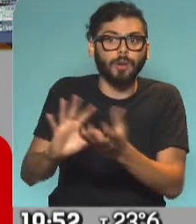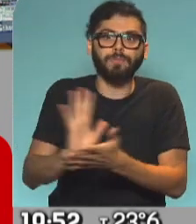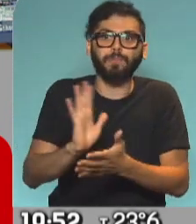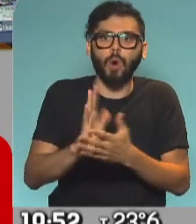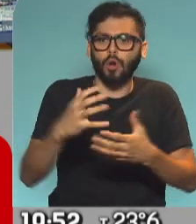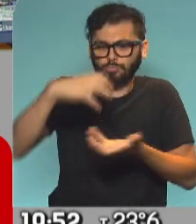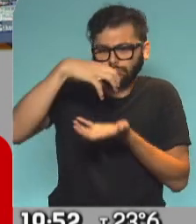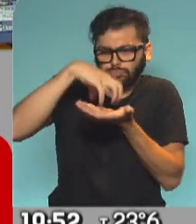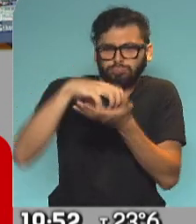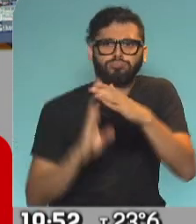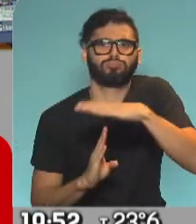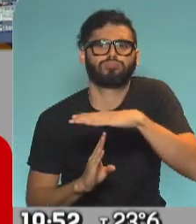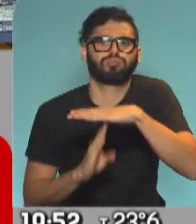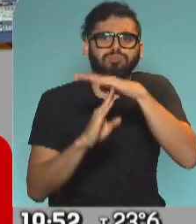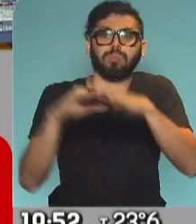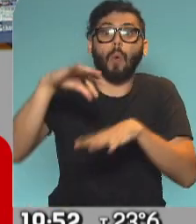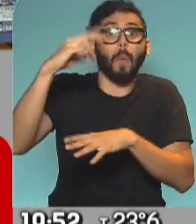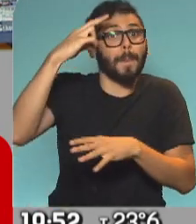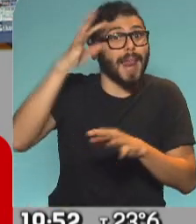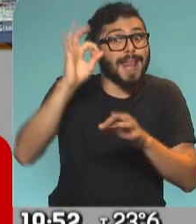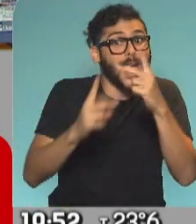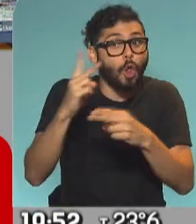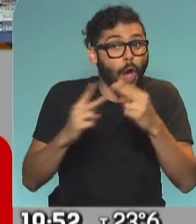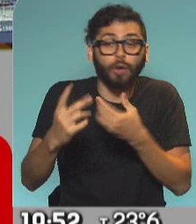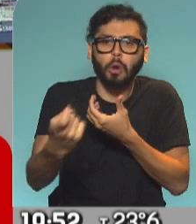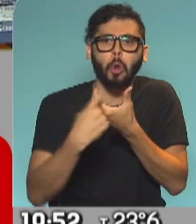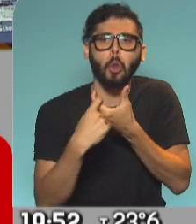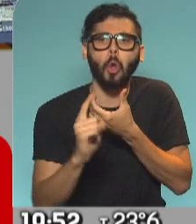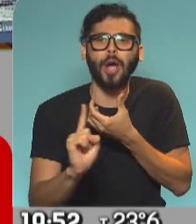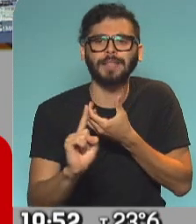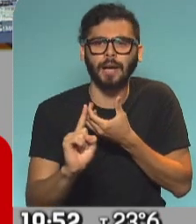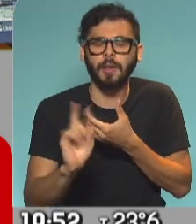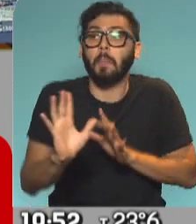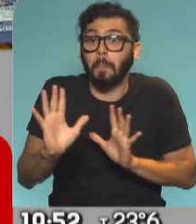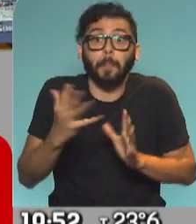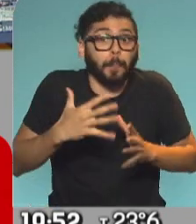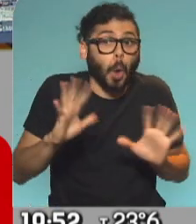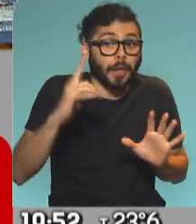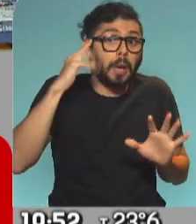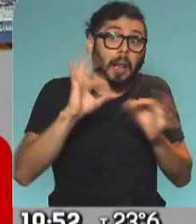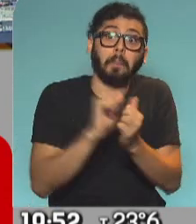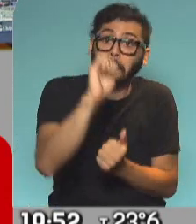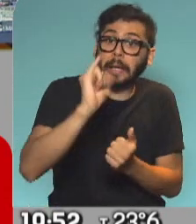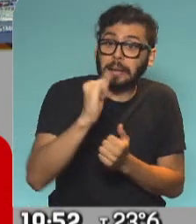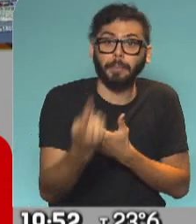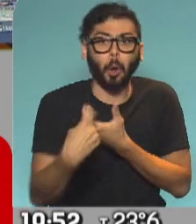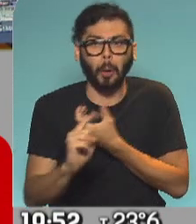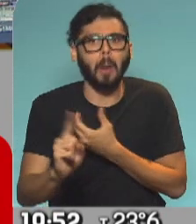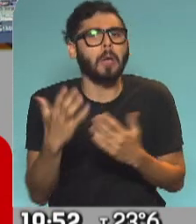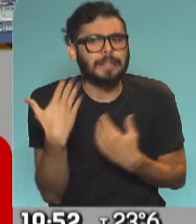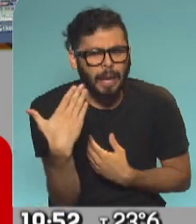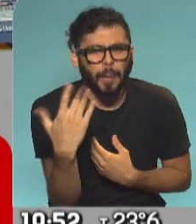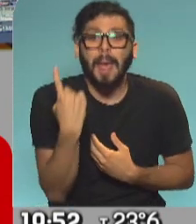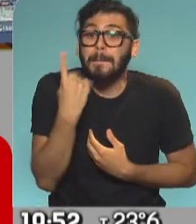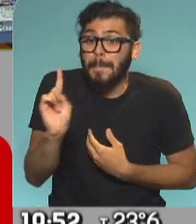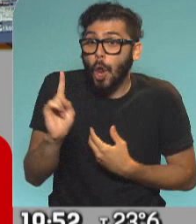no aparece inscripto. Esto significa que no es neurocirujano, no, puede serlo y no estar afiliado. Pero lo que dice la asociación que reúne a